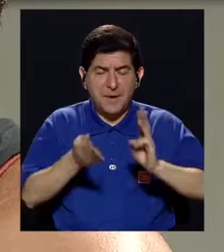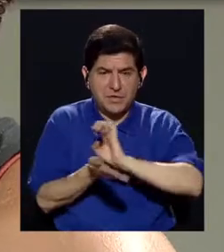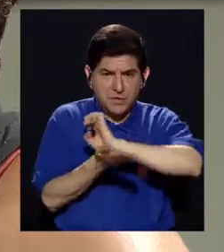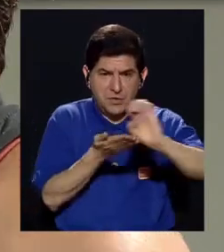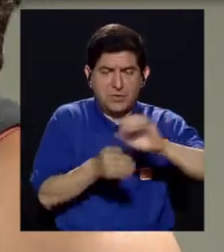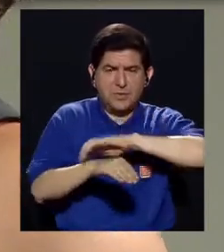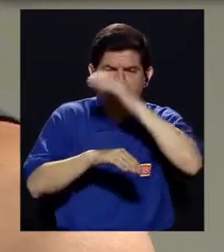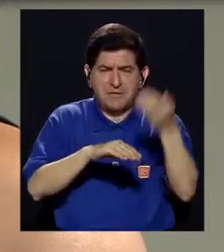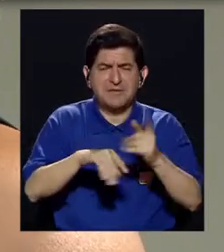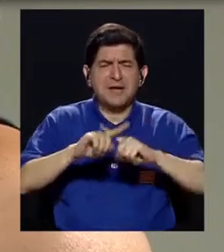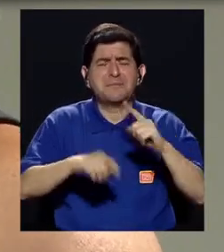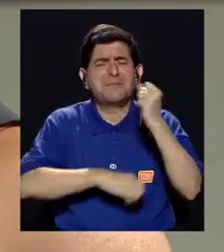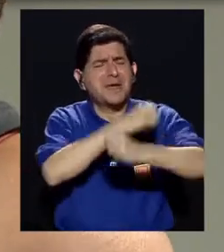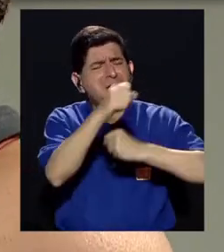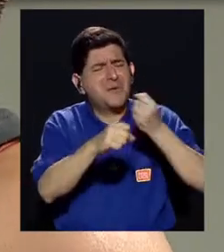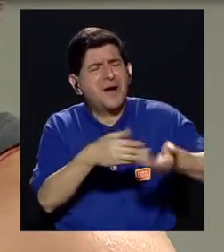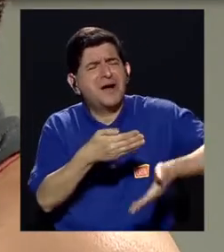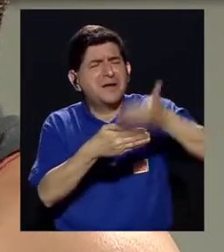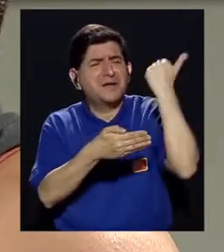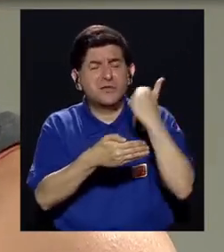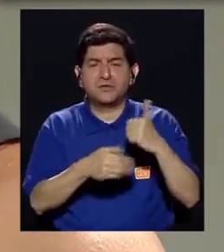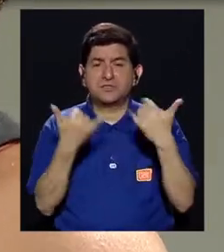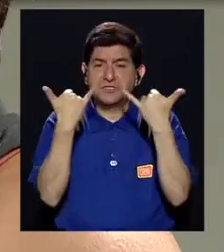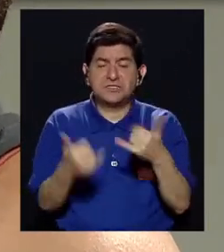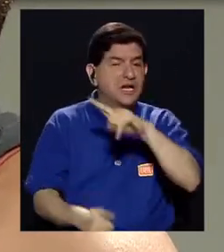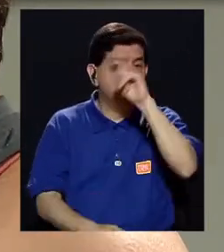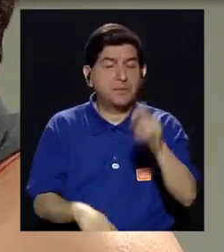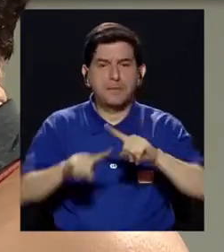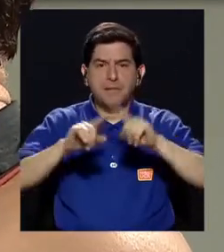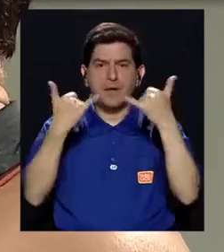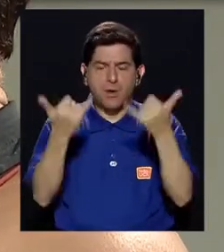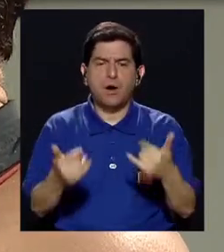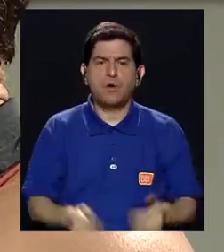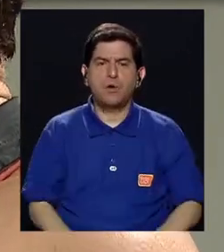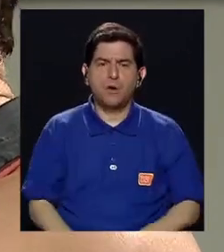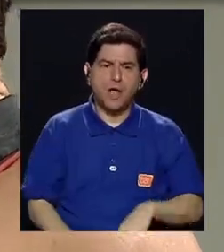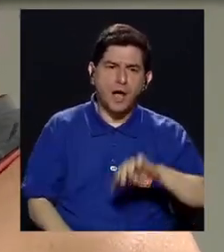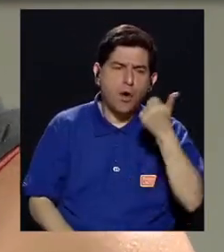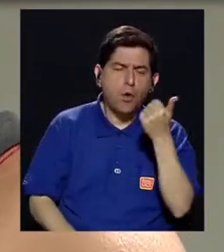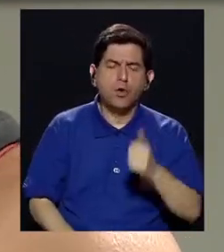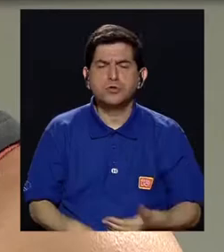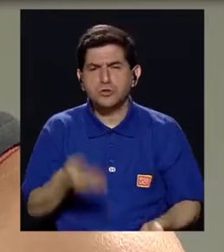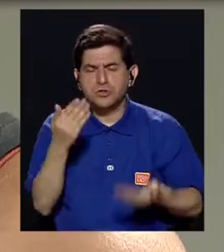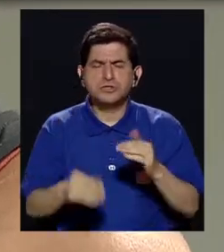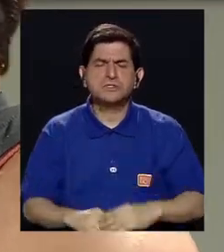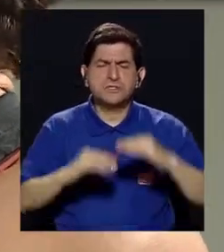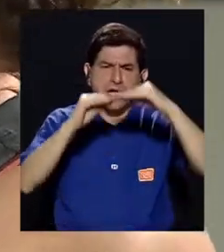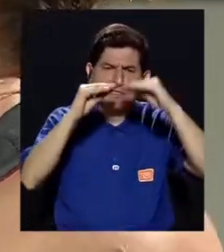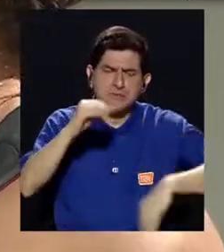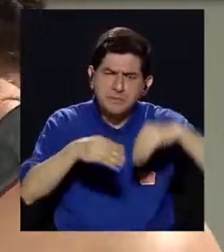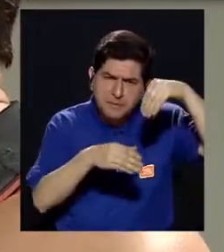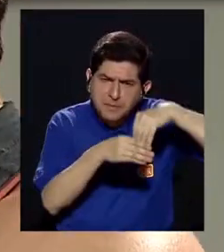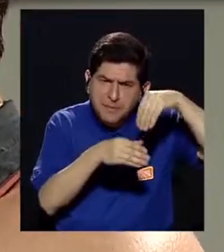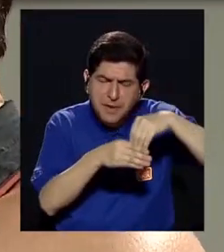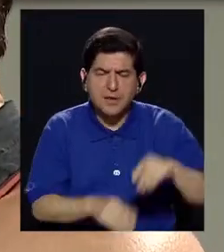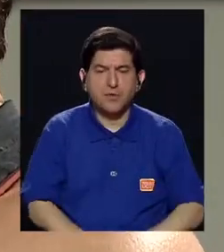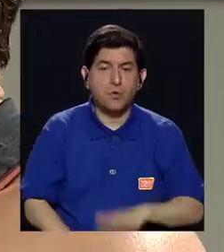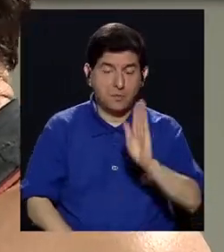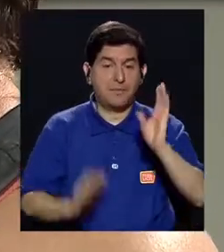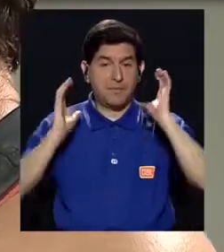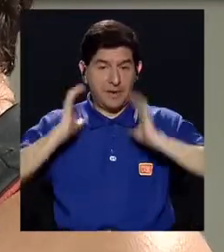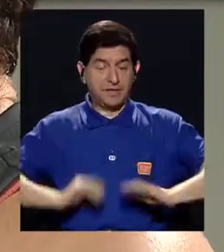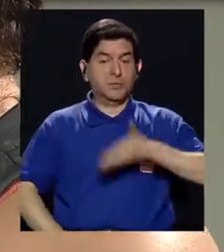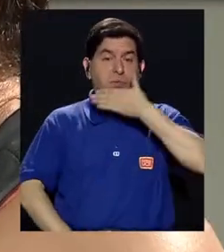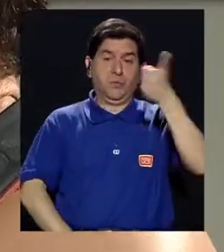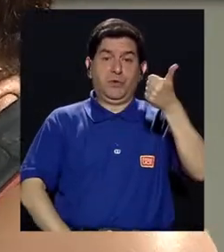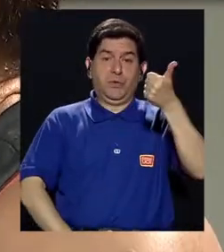muchísimos años, no volvieron a preguntar y resulta que ahora hay unos más nobles, dosis más bajas para su organismo.